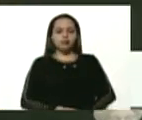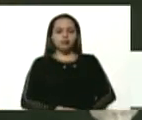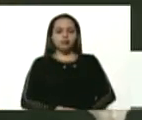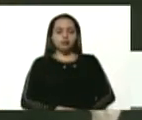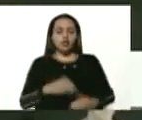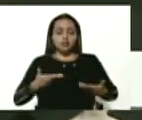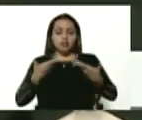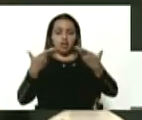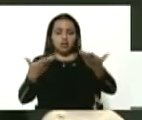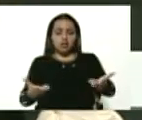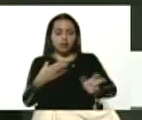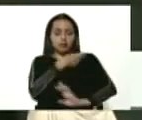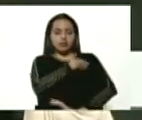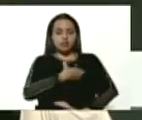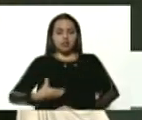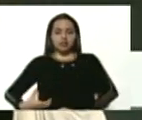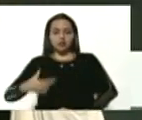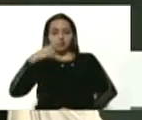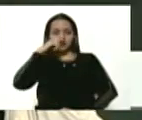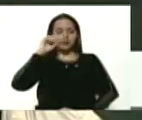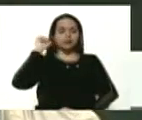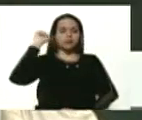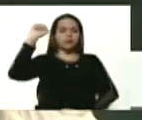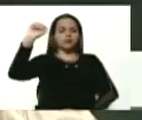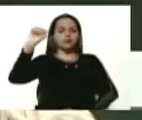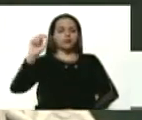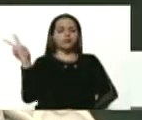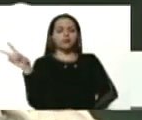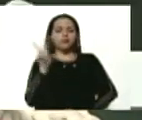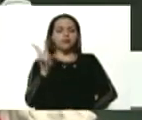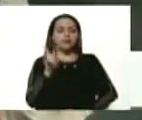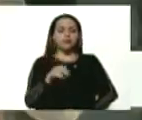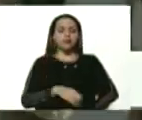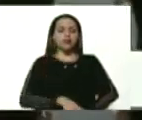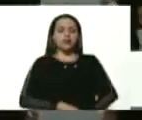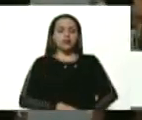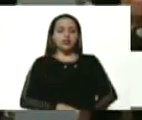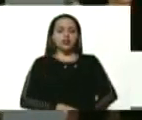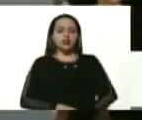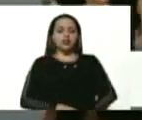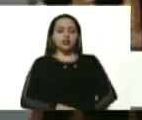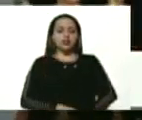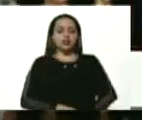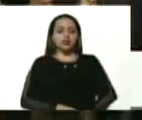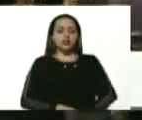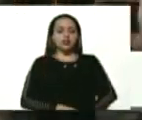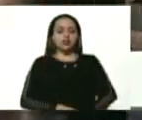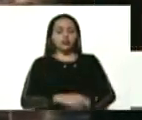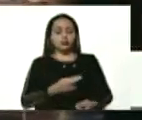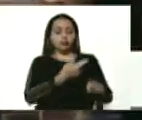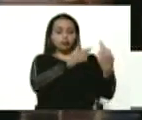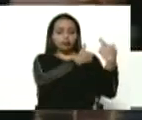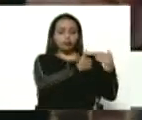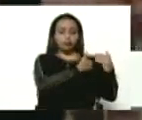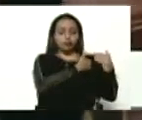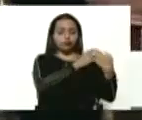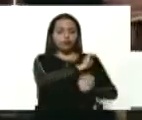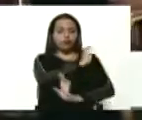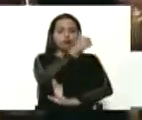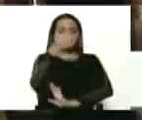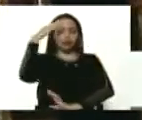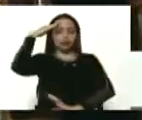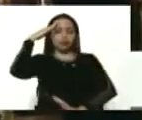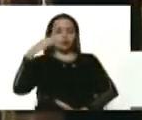ciudadano Nicolás Maduro Moros, presidente constitucional de la República Bolivariana de Venezuela, comandante en jefe de la Fuerza Armada Nacional